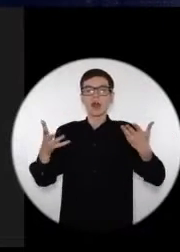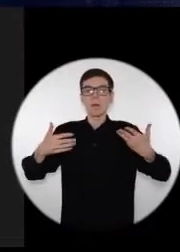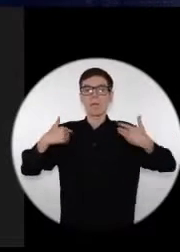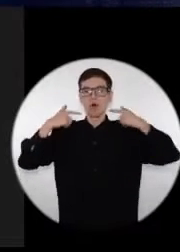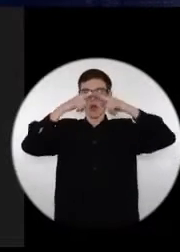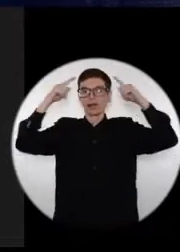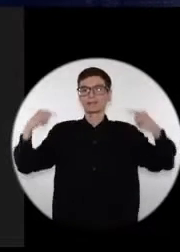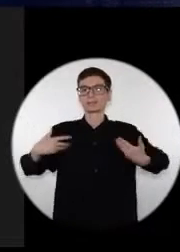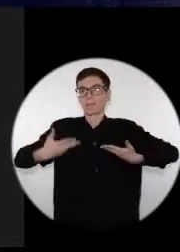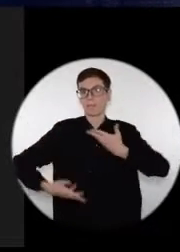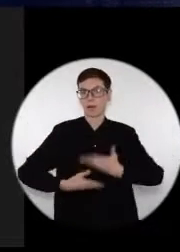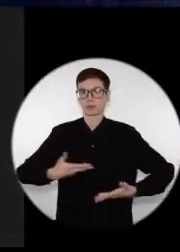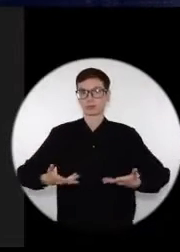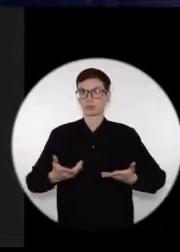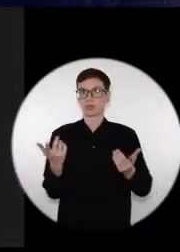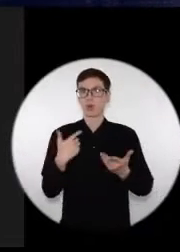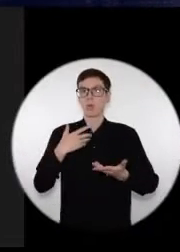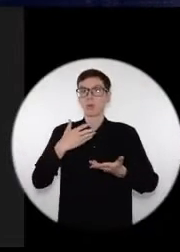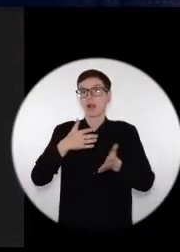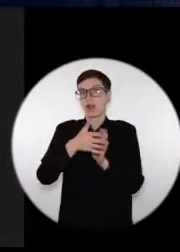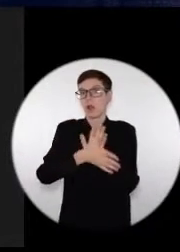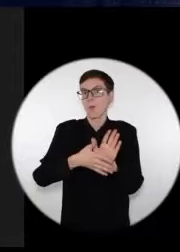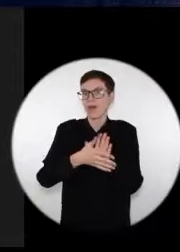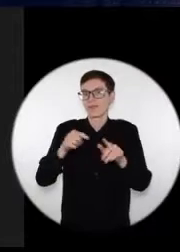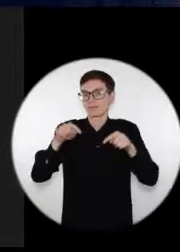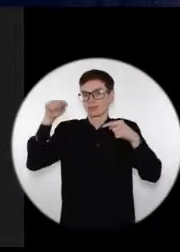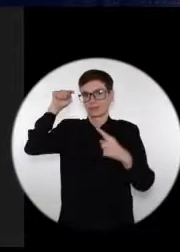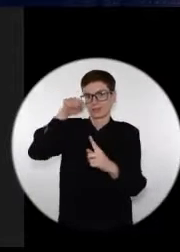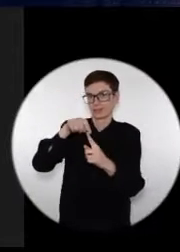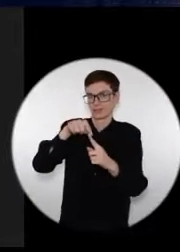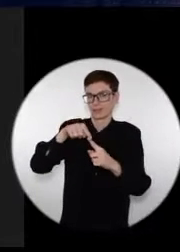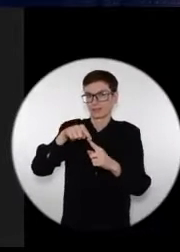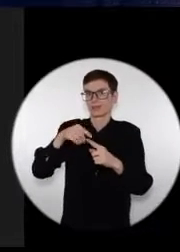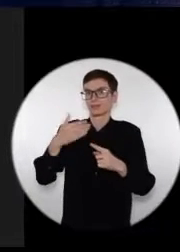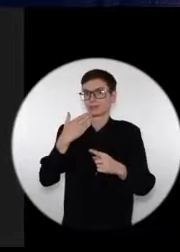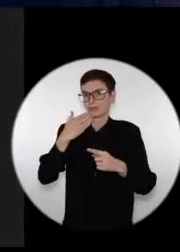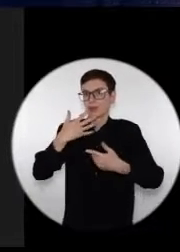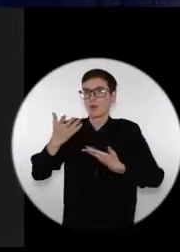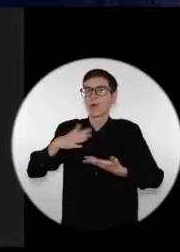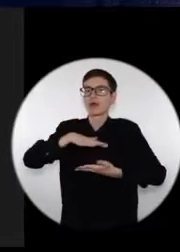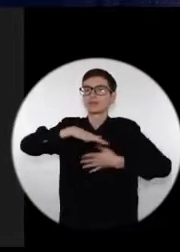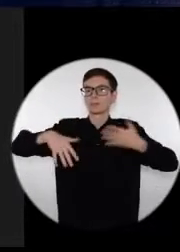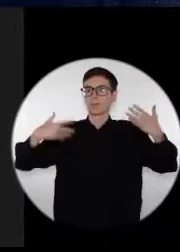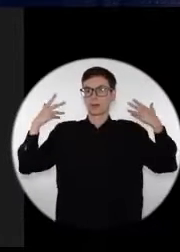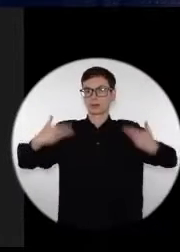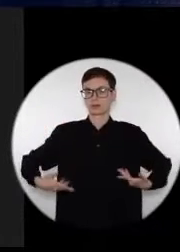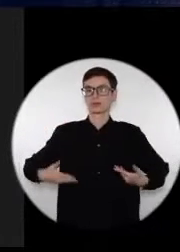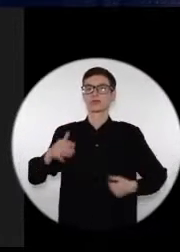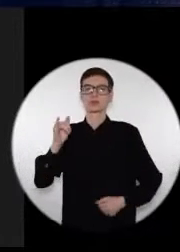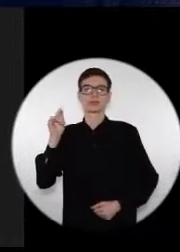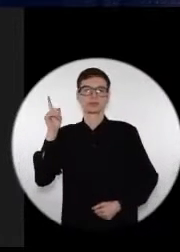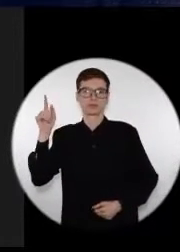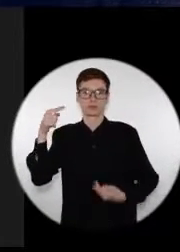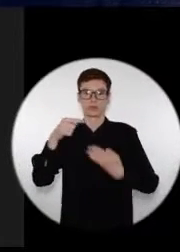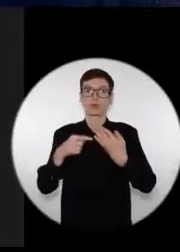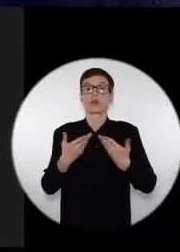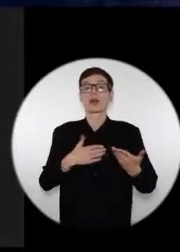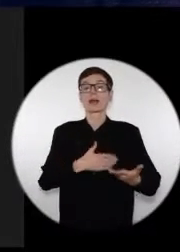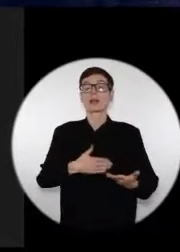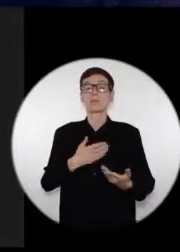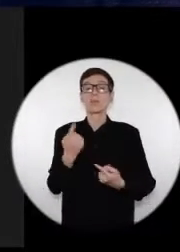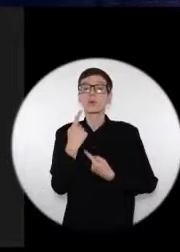sonido y también en el aire como medio espacial en el caso de la lengua de señas así que para ella queremos